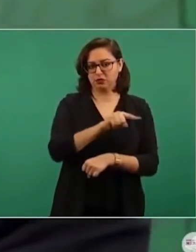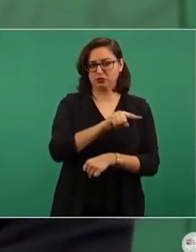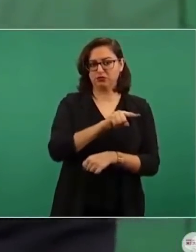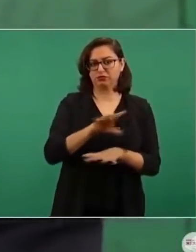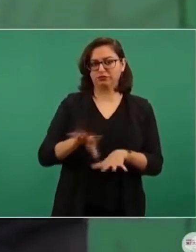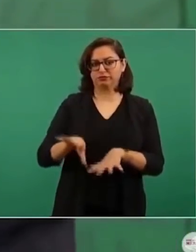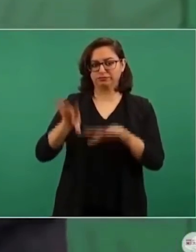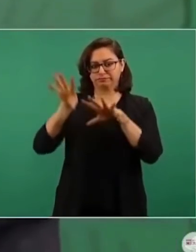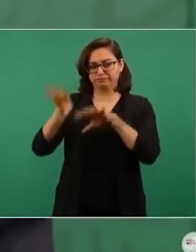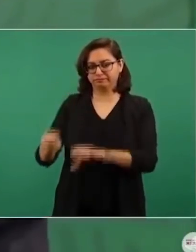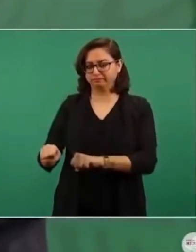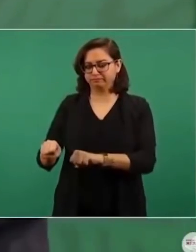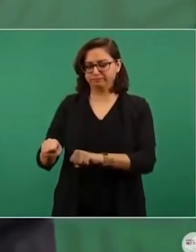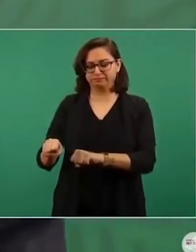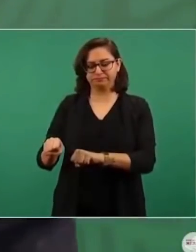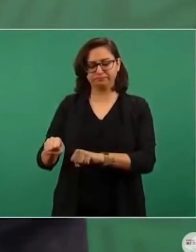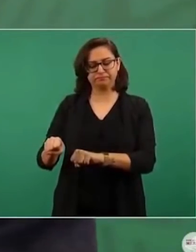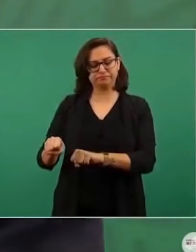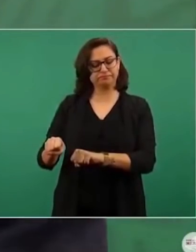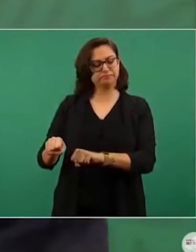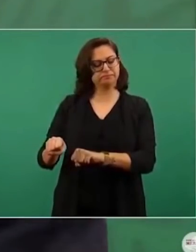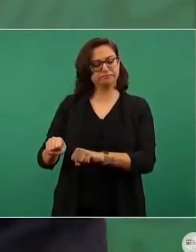Fue brutalmente